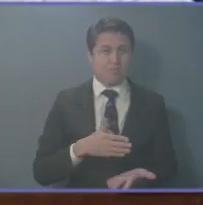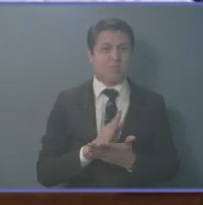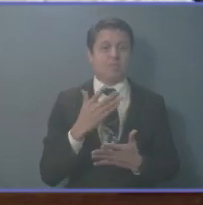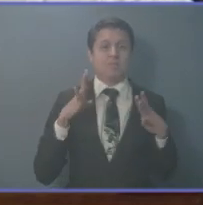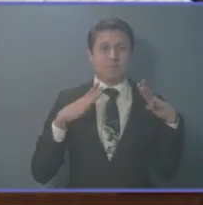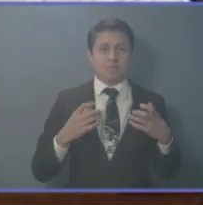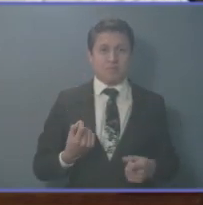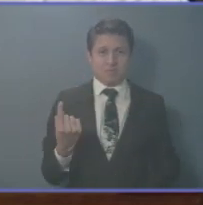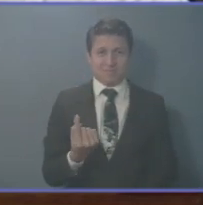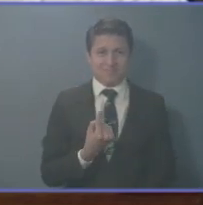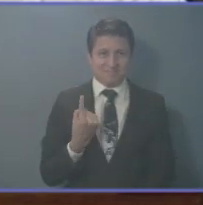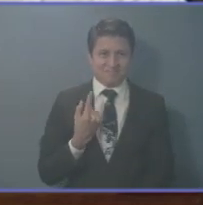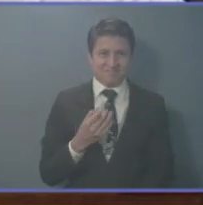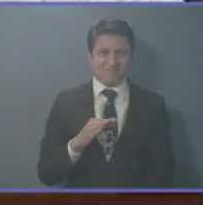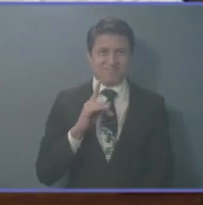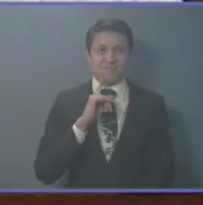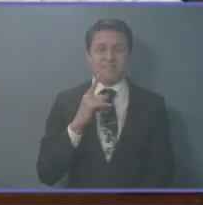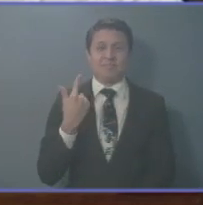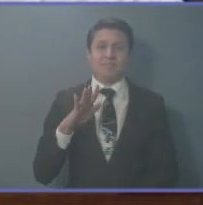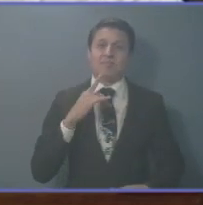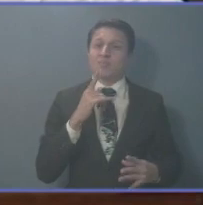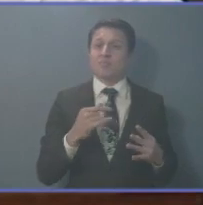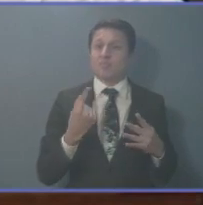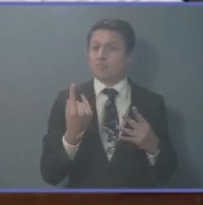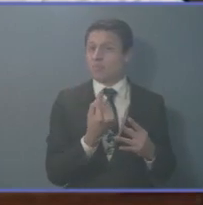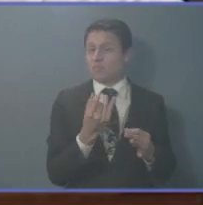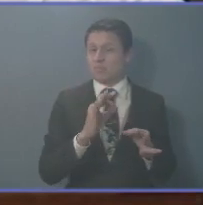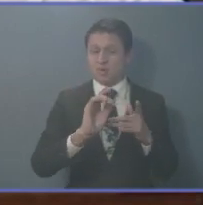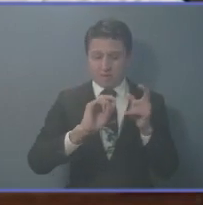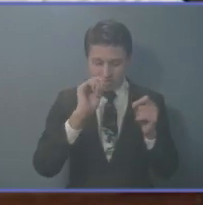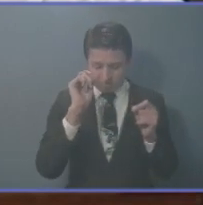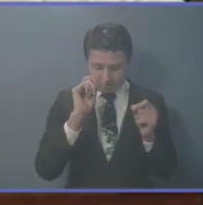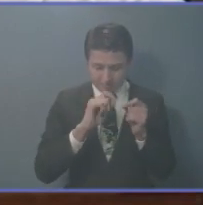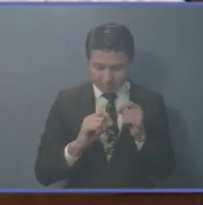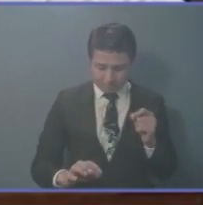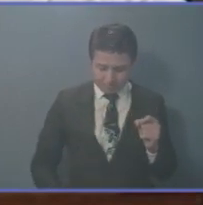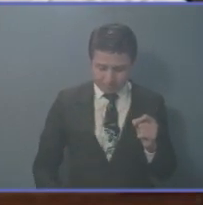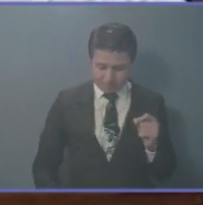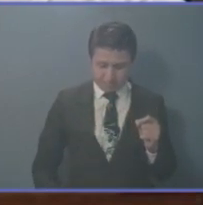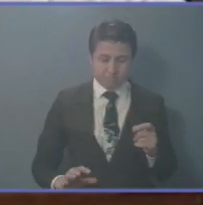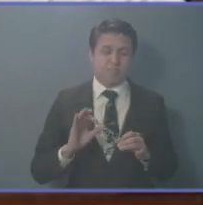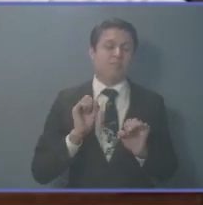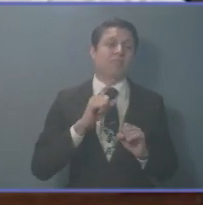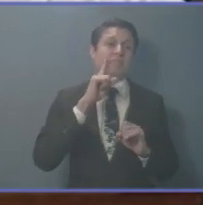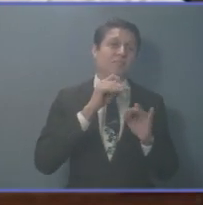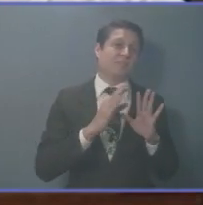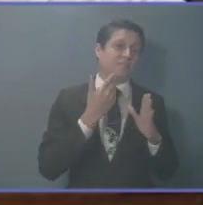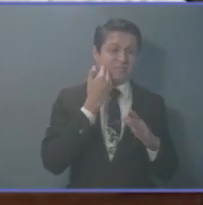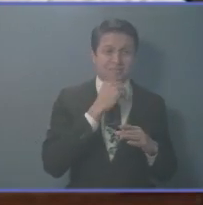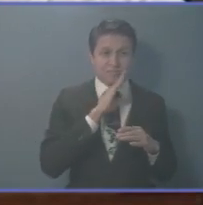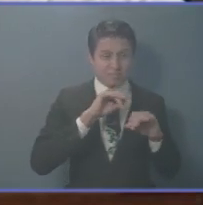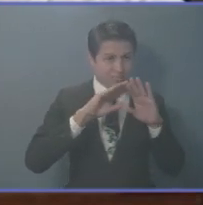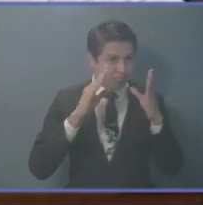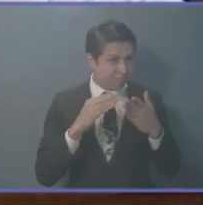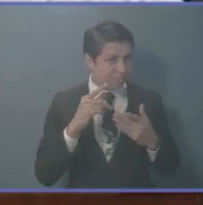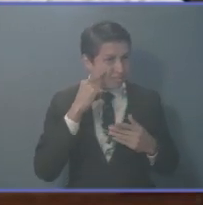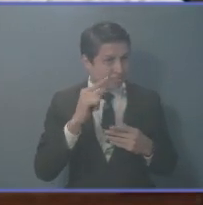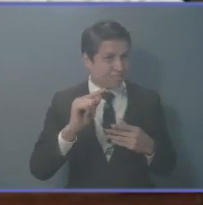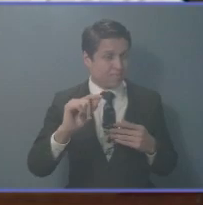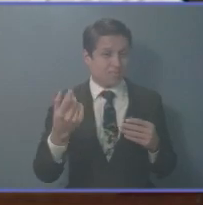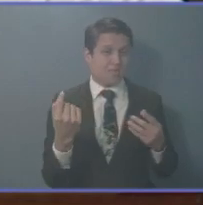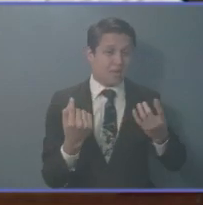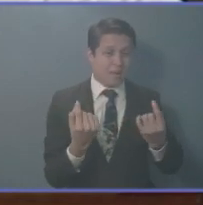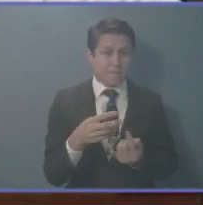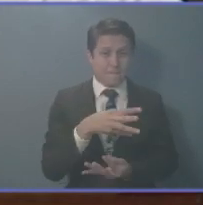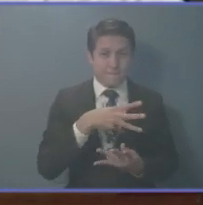para lo cual dicha entidad determinó que una de las medidas más efectivas para evitar su propagación es, entre otros, el